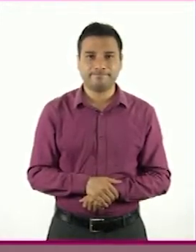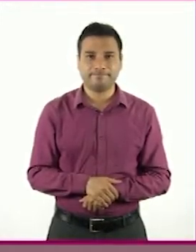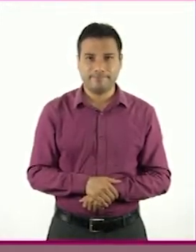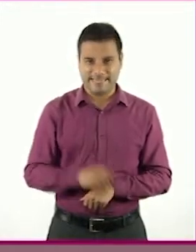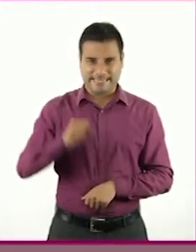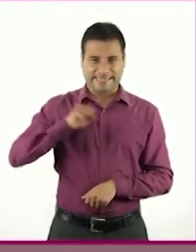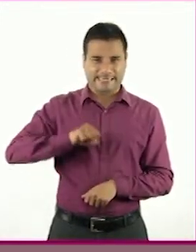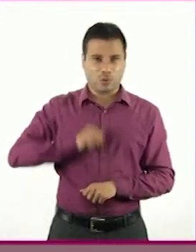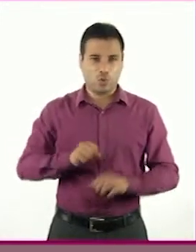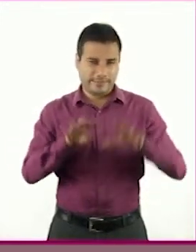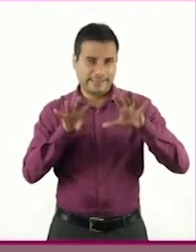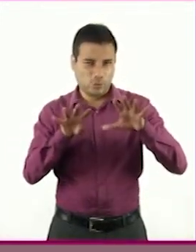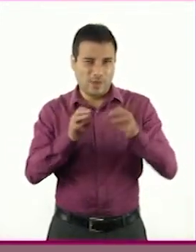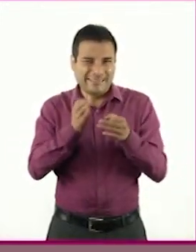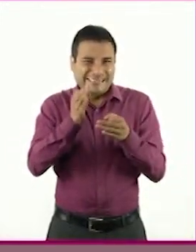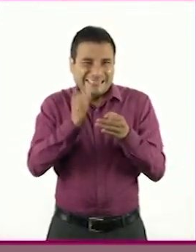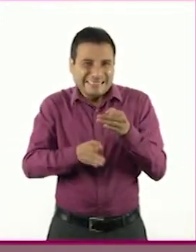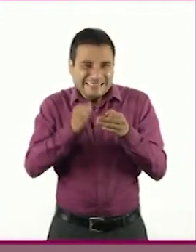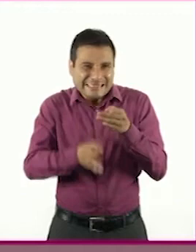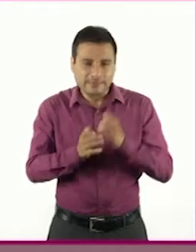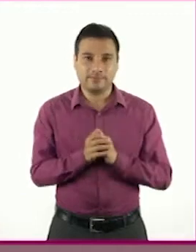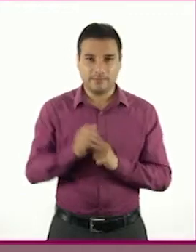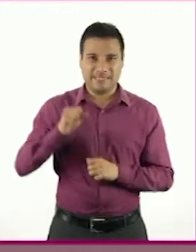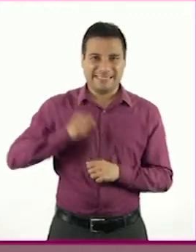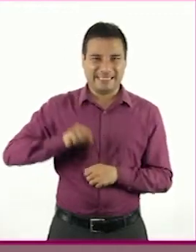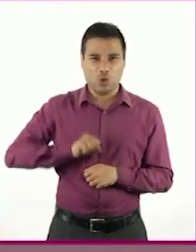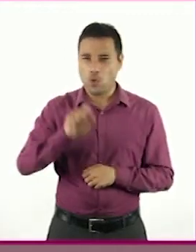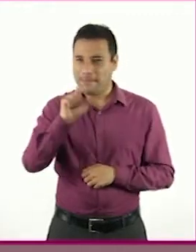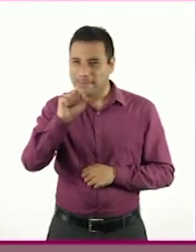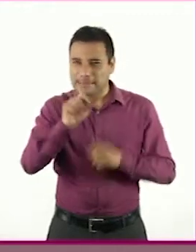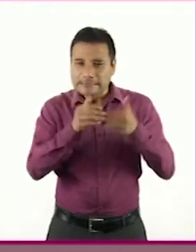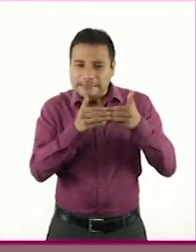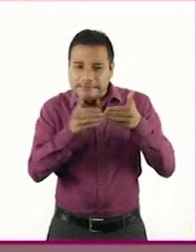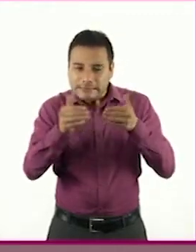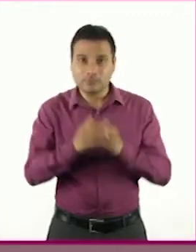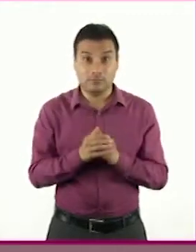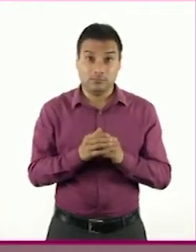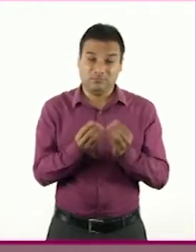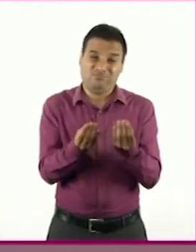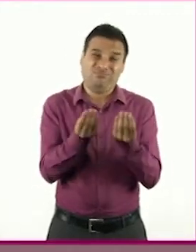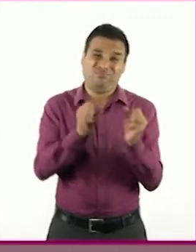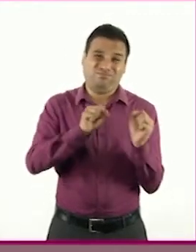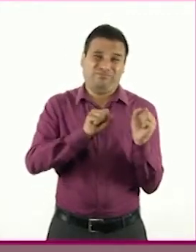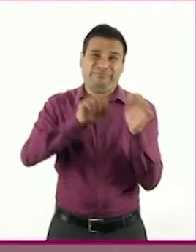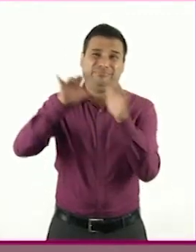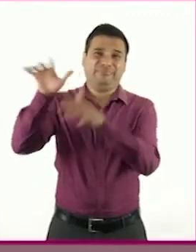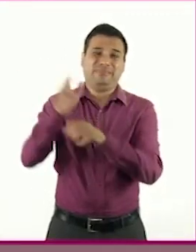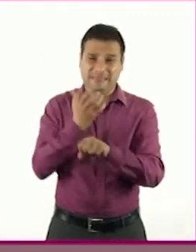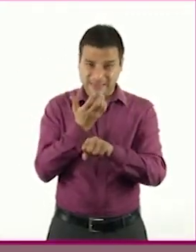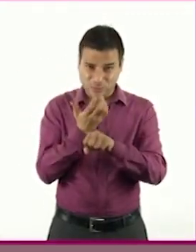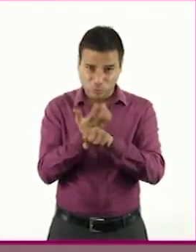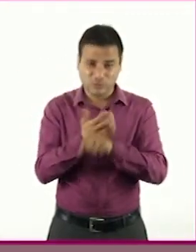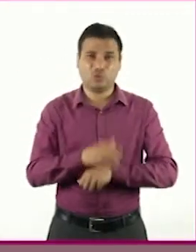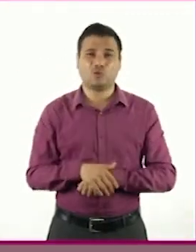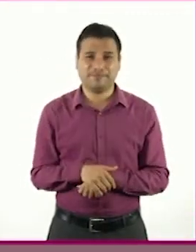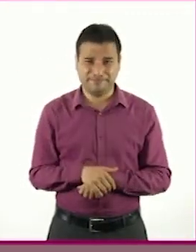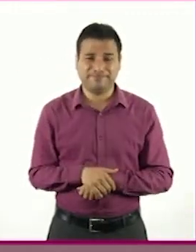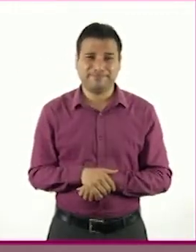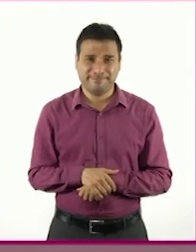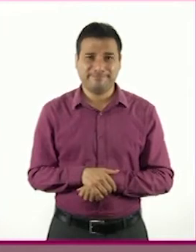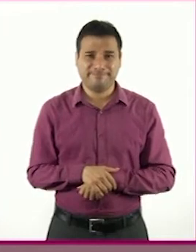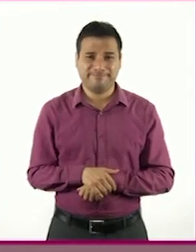del siglo XIX y en las primeras décadas del siglo XX se dio un flujo importante de migrantes. En ese